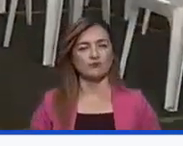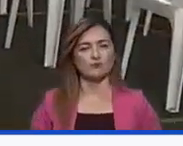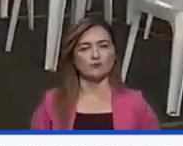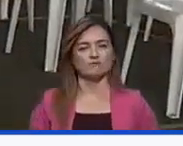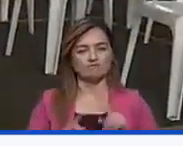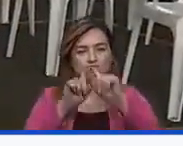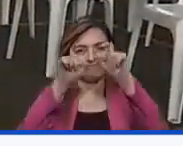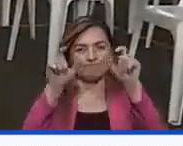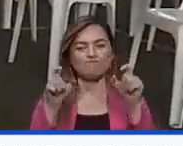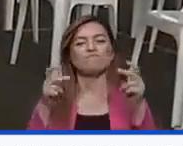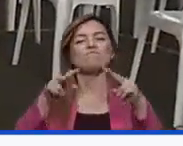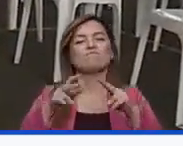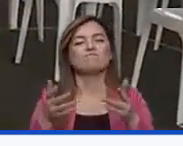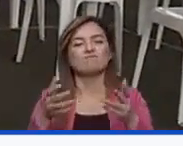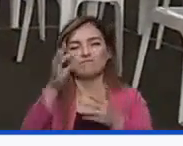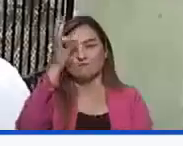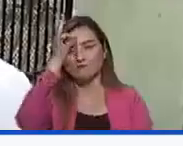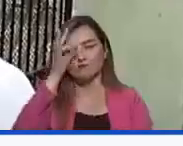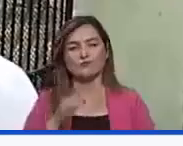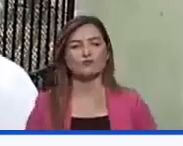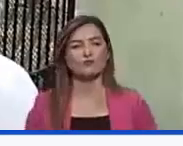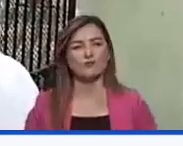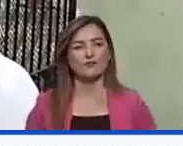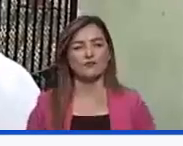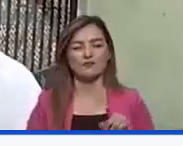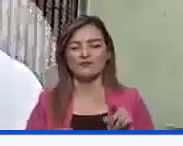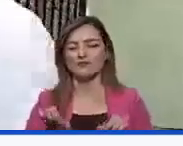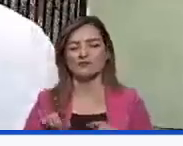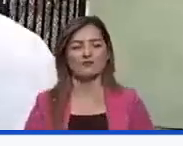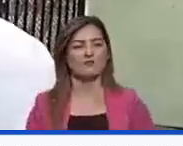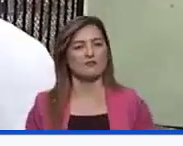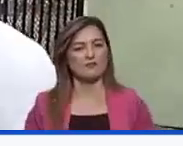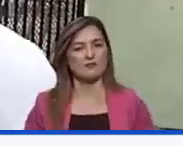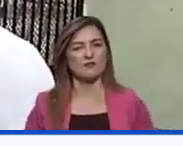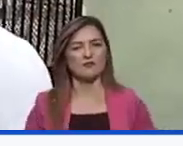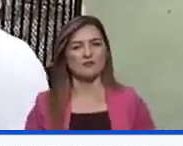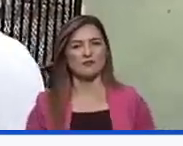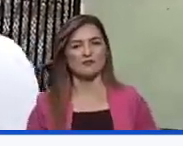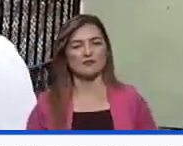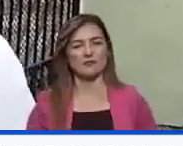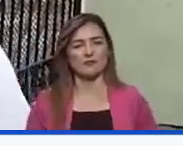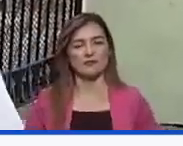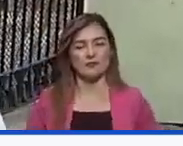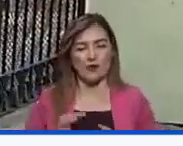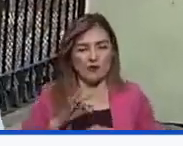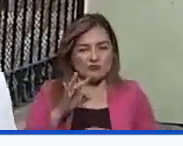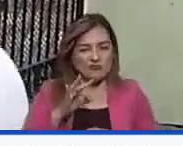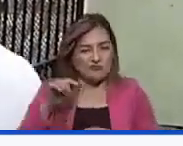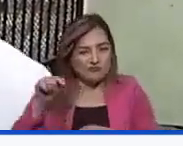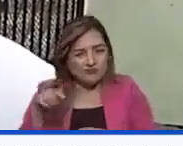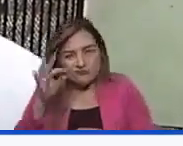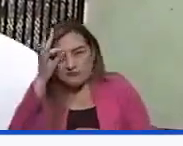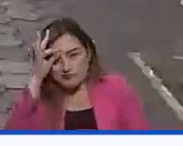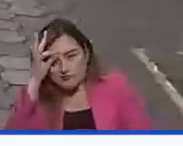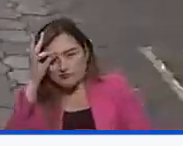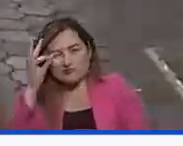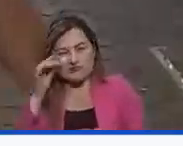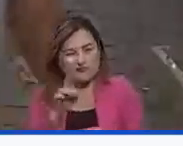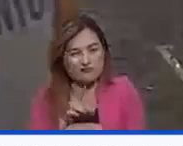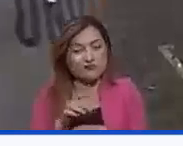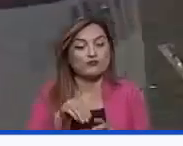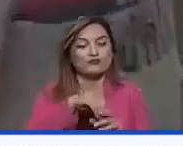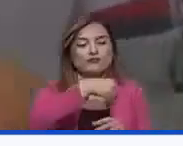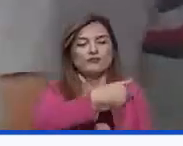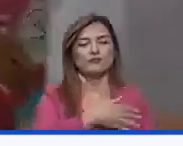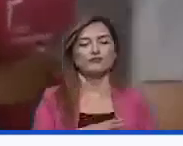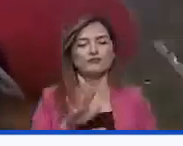en las empresas, sino también en los hospitales. Sí son algunas, sí son algunas. No podríamos precisar si el contagio ocurre aquí, en realidad ocurre afuera. Del 5